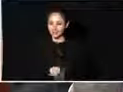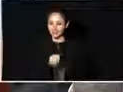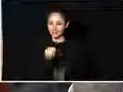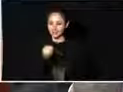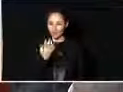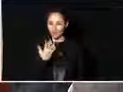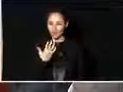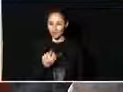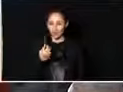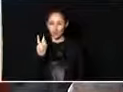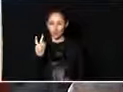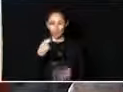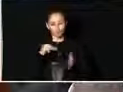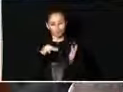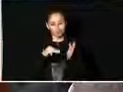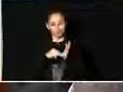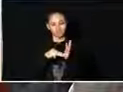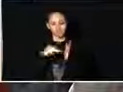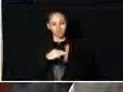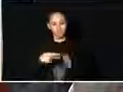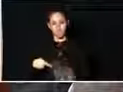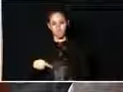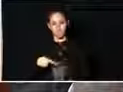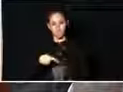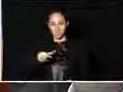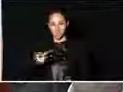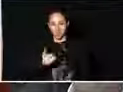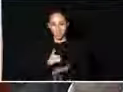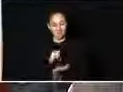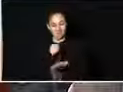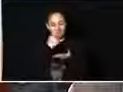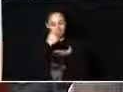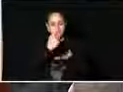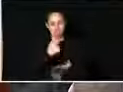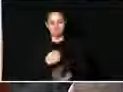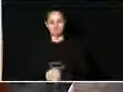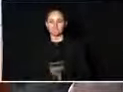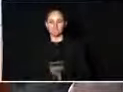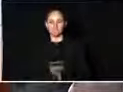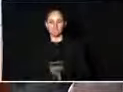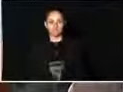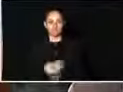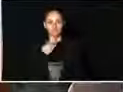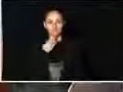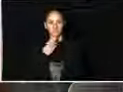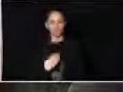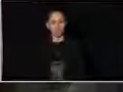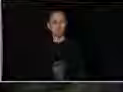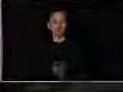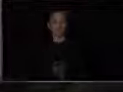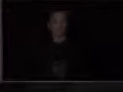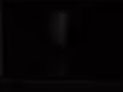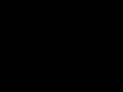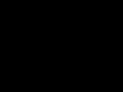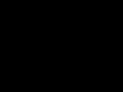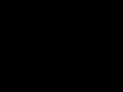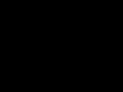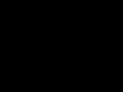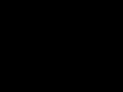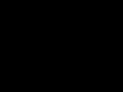2.800 microempresarios en su etapa inicial en los municipios fronterizos de Chihuahua.